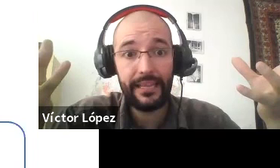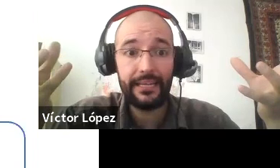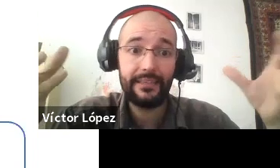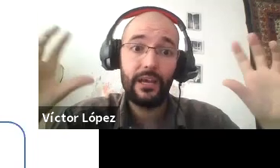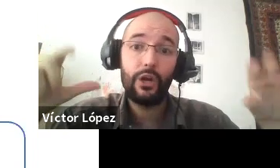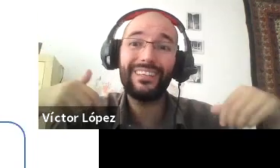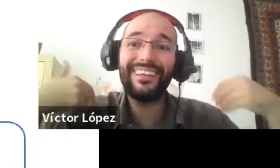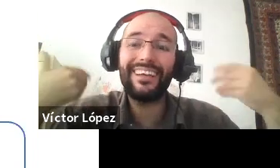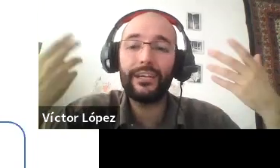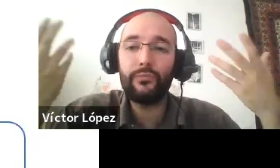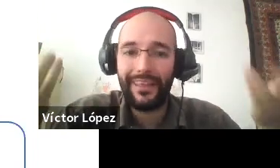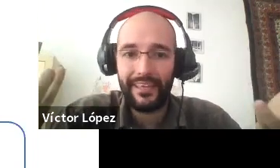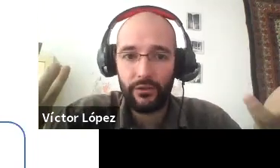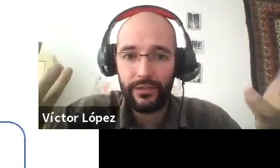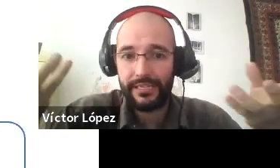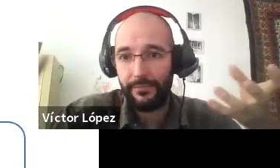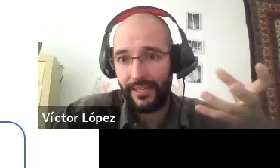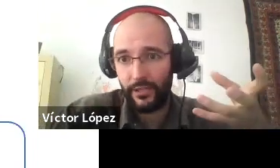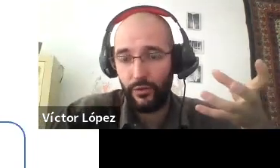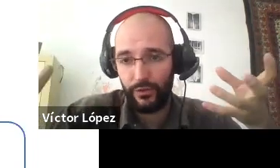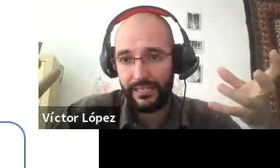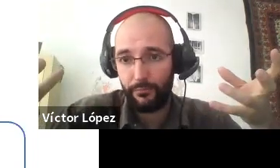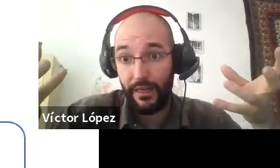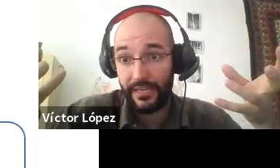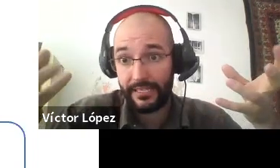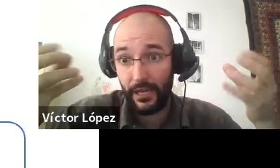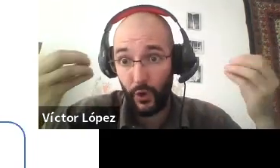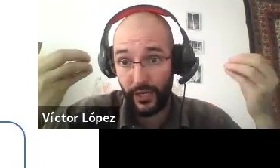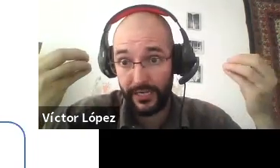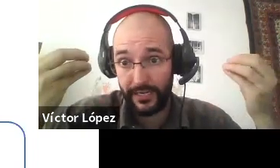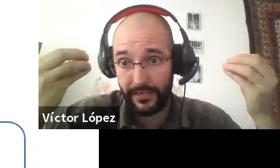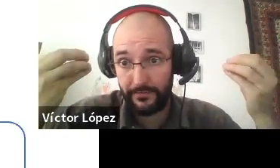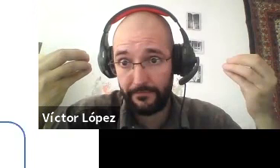de fiabilidad, lo que tienen que hacer es un veredicto. Y este veredicto puede hacerse